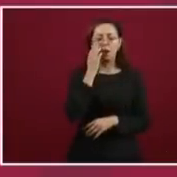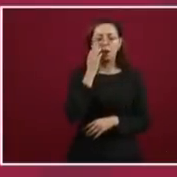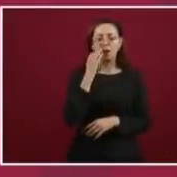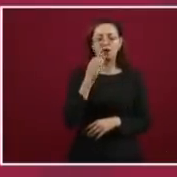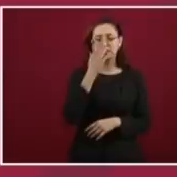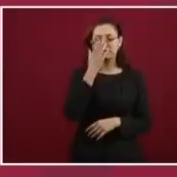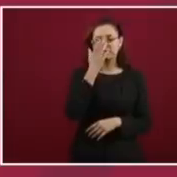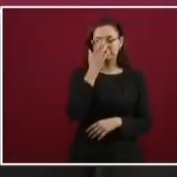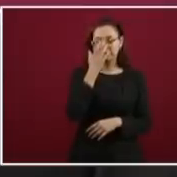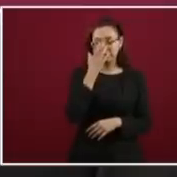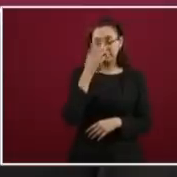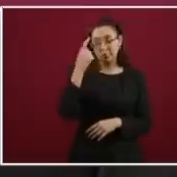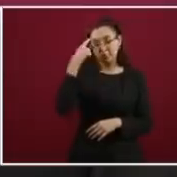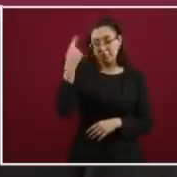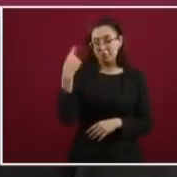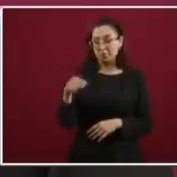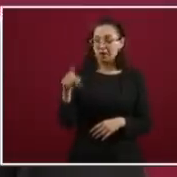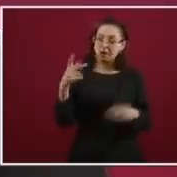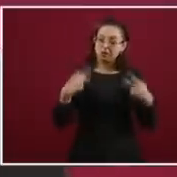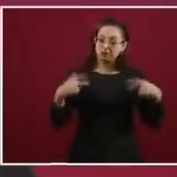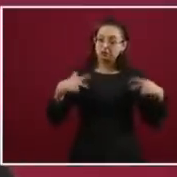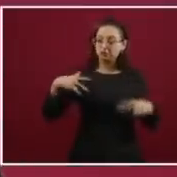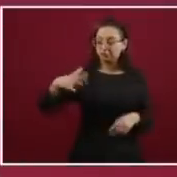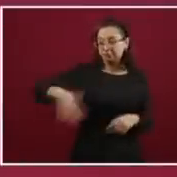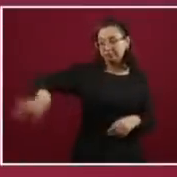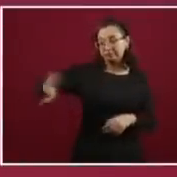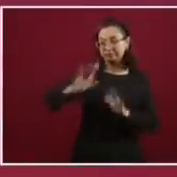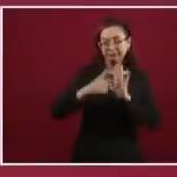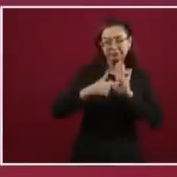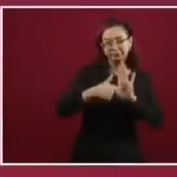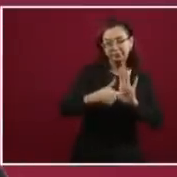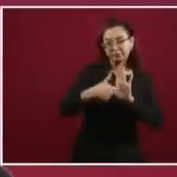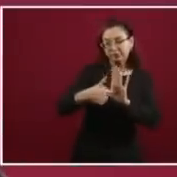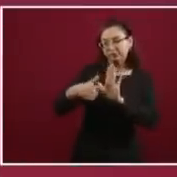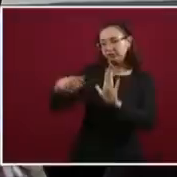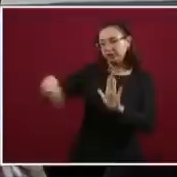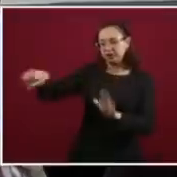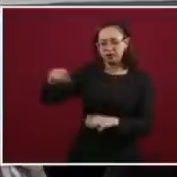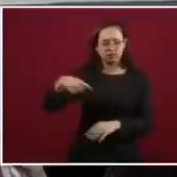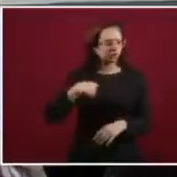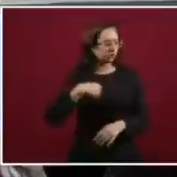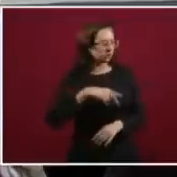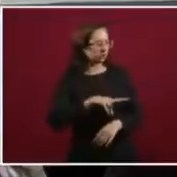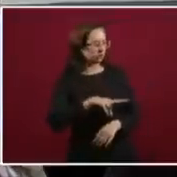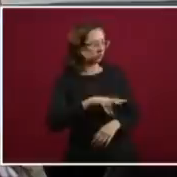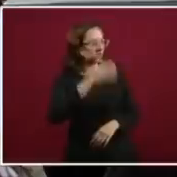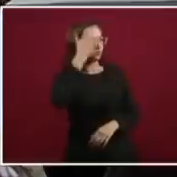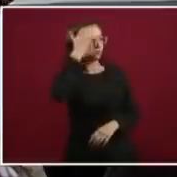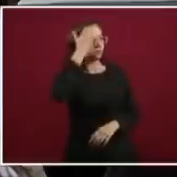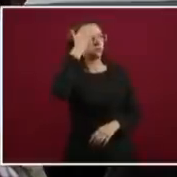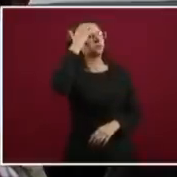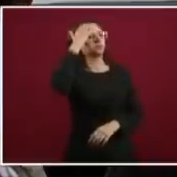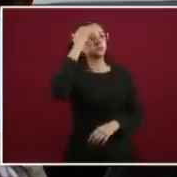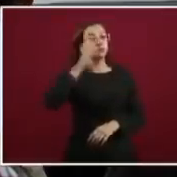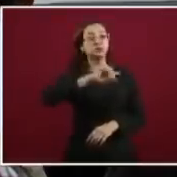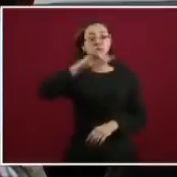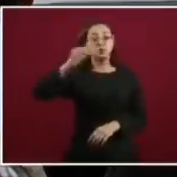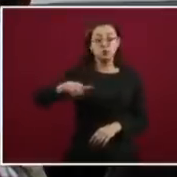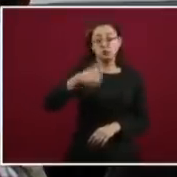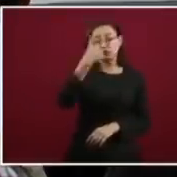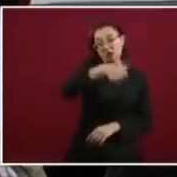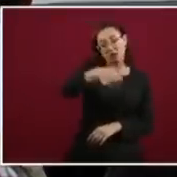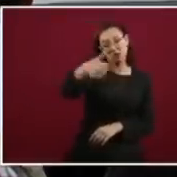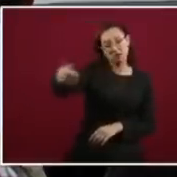conocimiento de lo que está sucediendo y ya el ciudadano de va